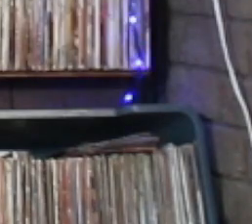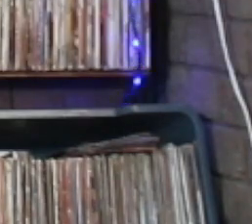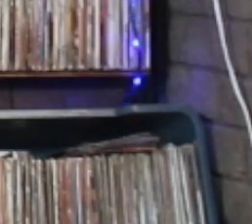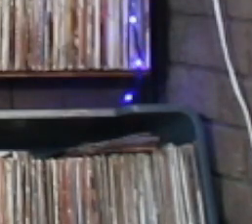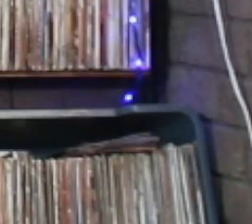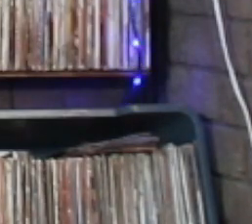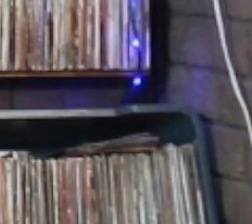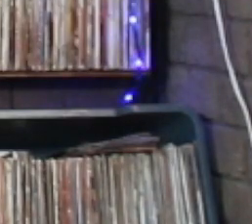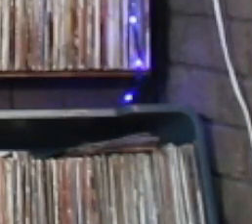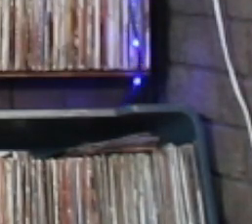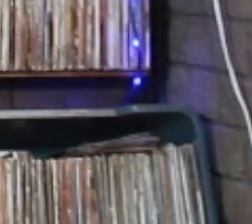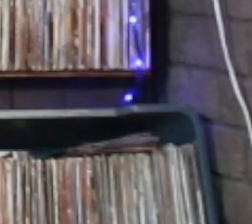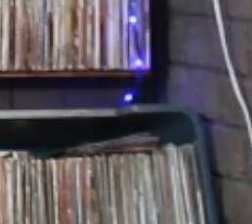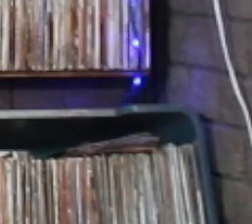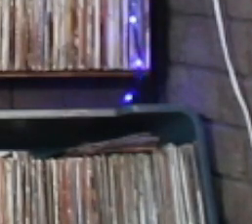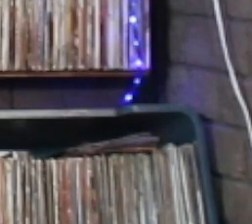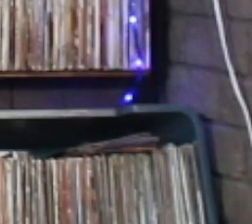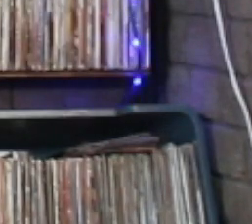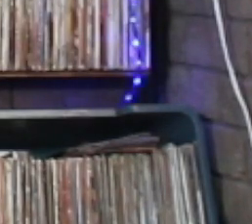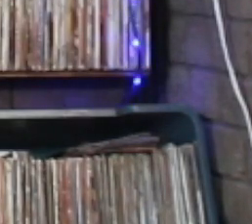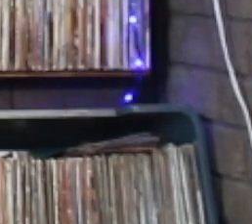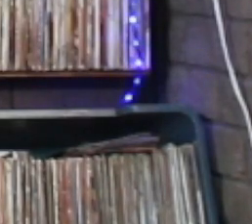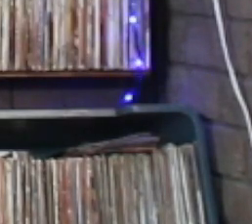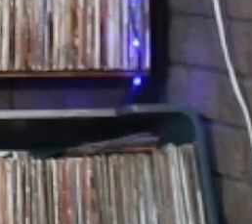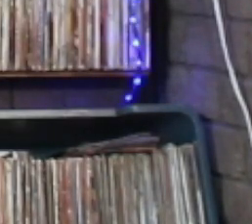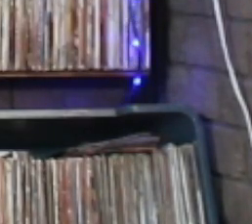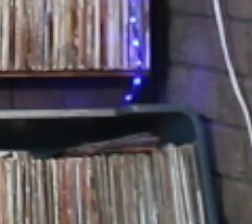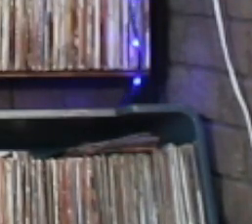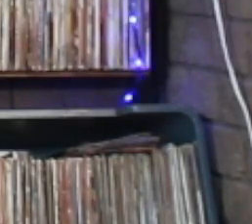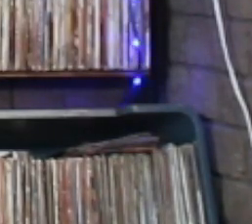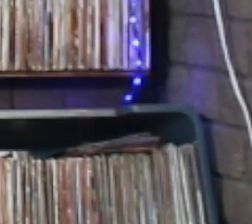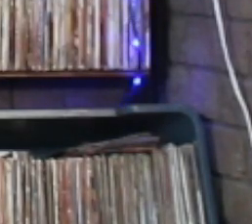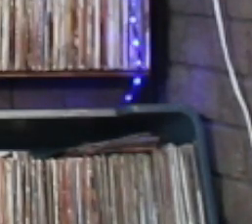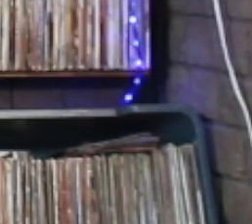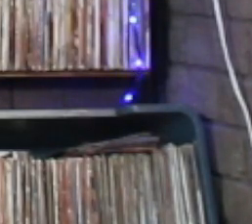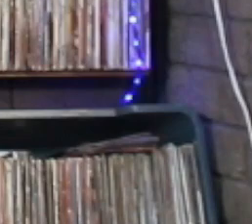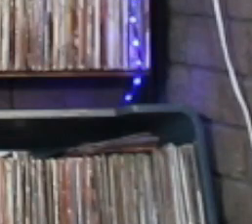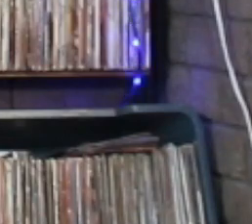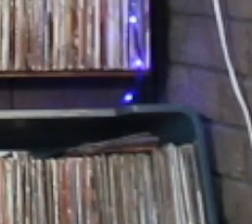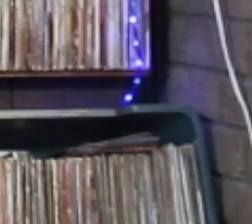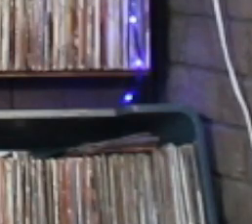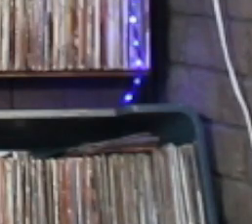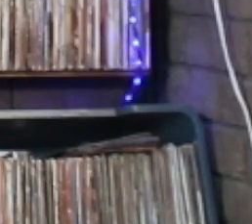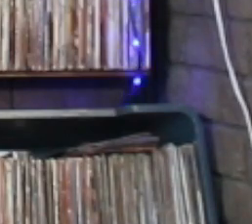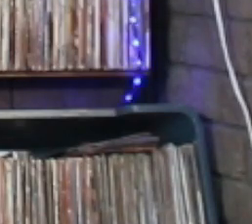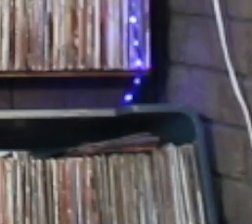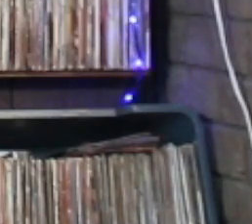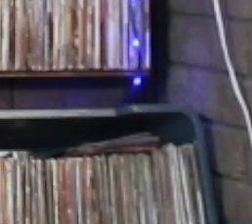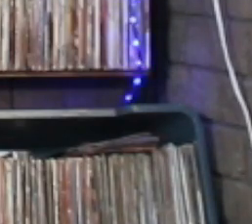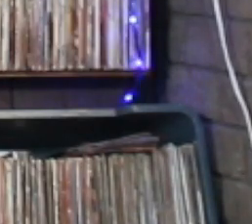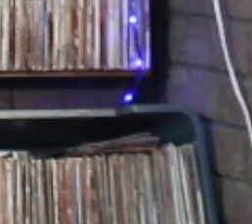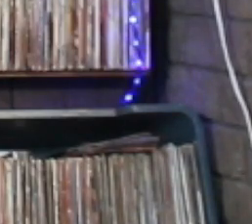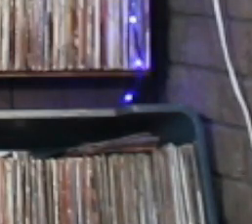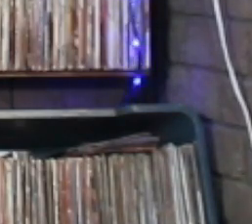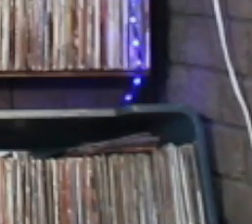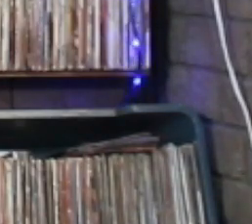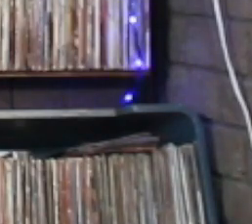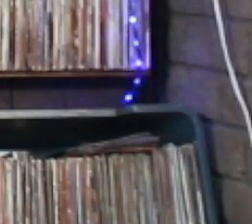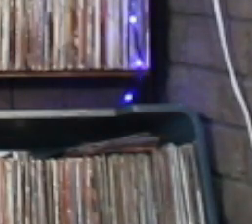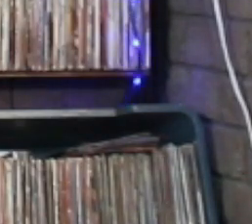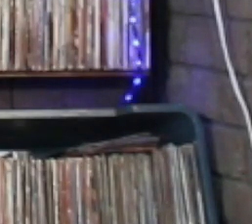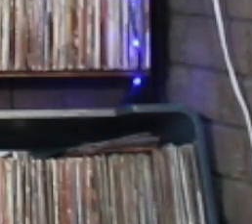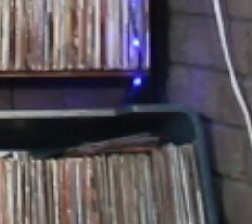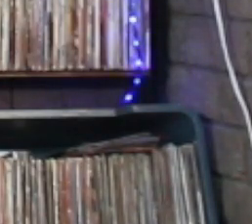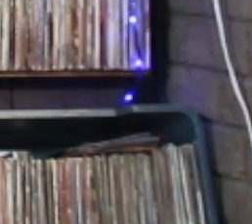a otra hora sin que dejemos de hacer estos videos en los que estamos platicando de los temas que acontecen al momento